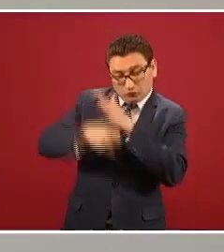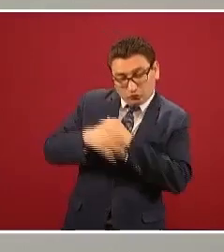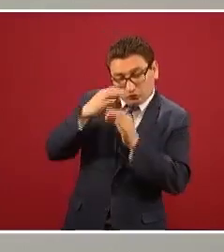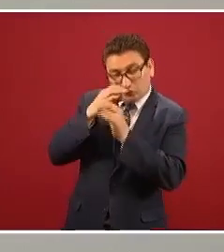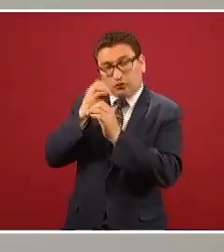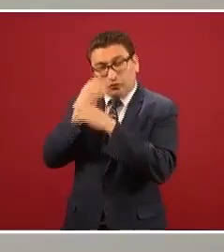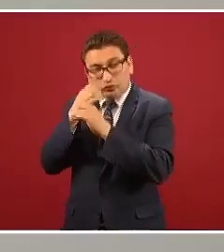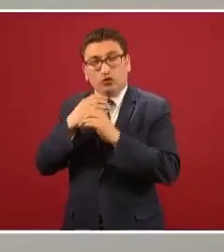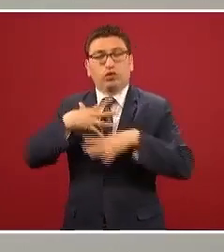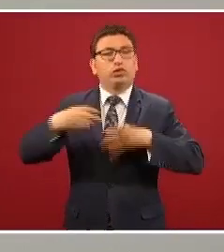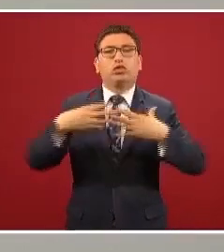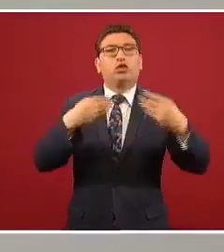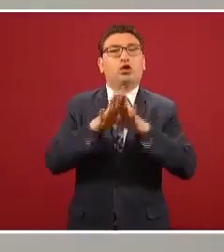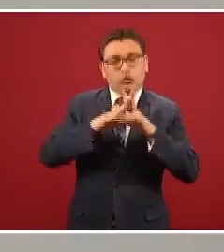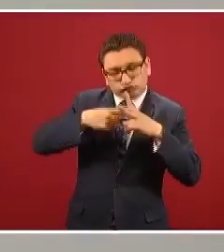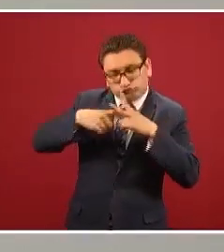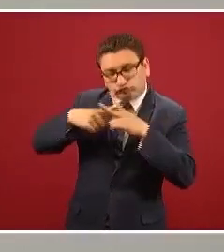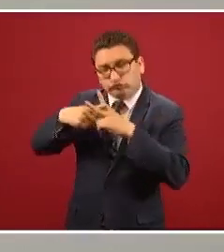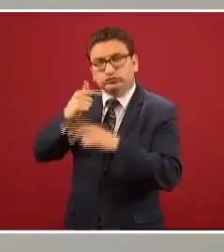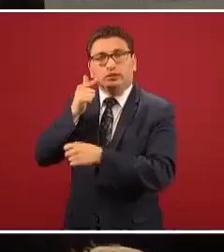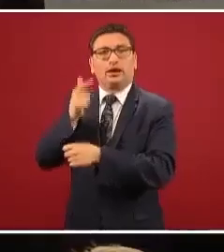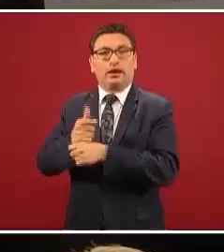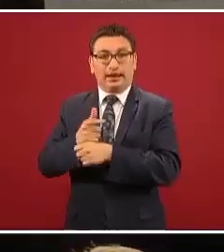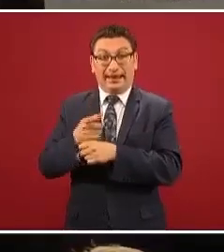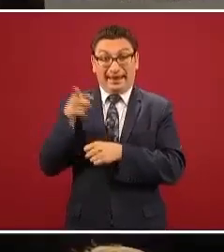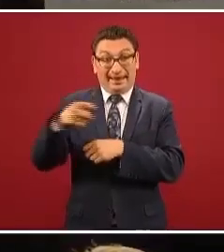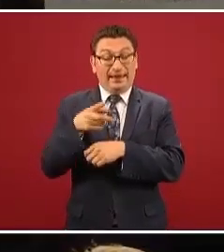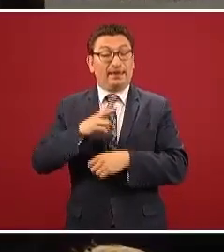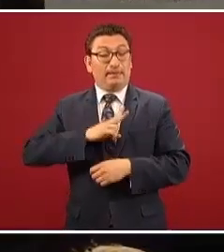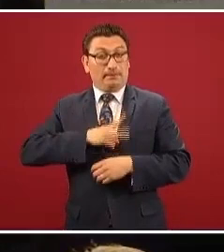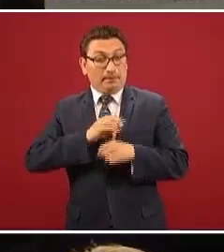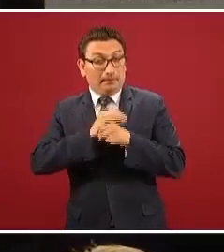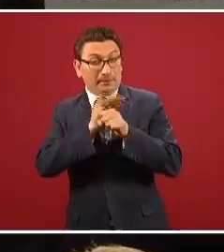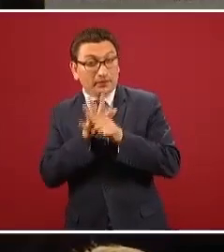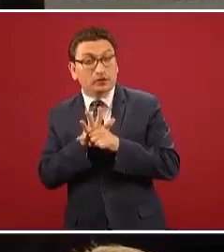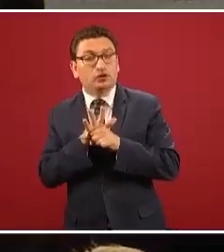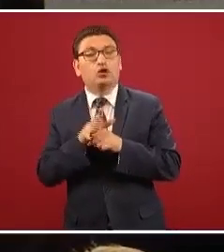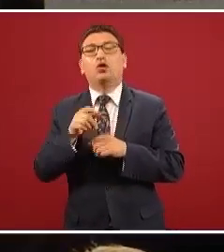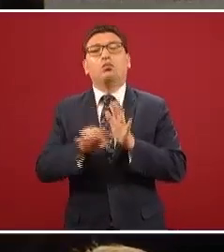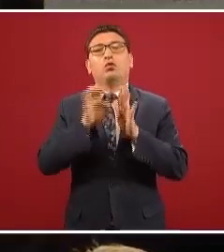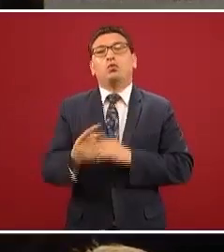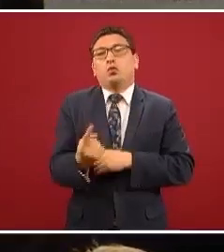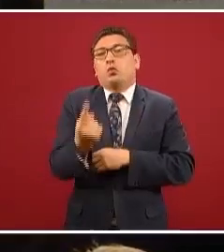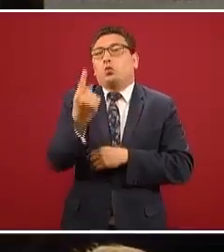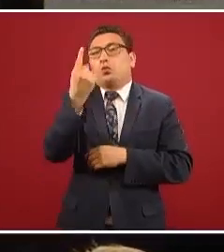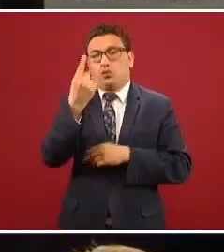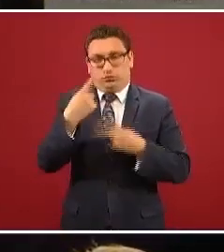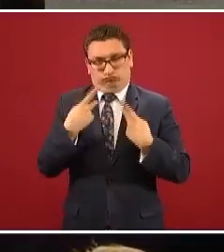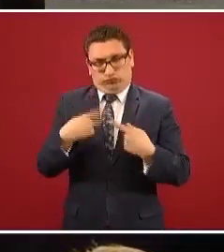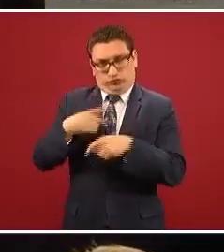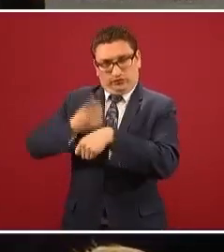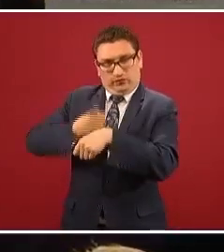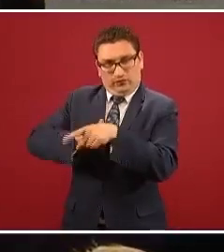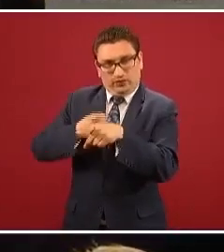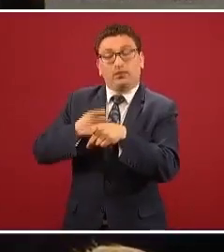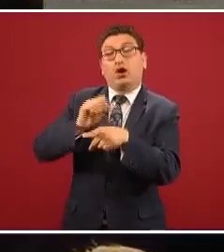transmisión de enfermedades infecciosas, muestran que la eficiencia de este virus corresponde a que un caso puede producir hasta